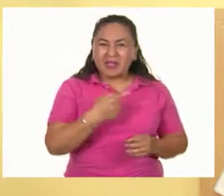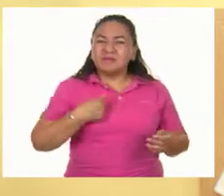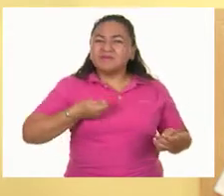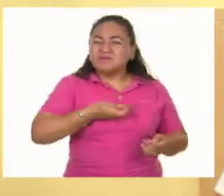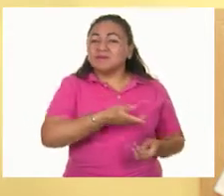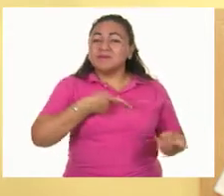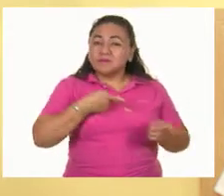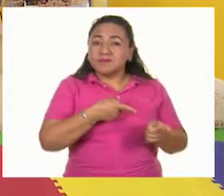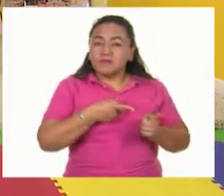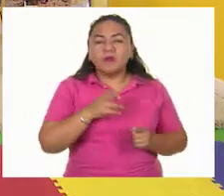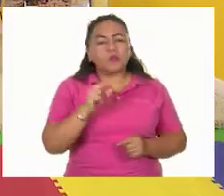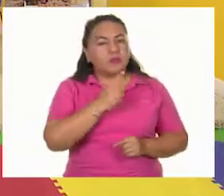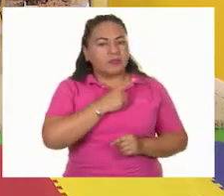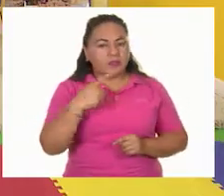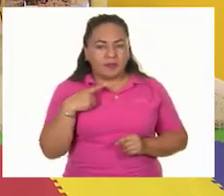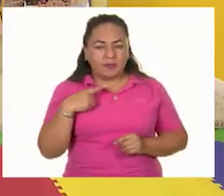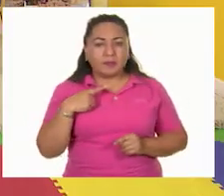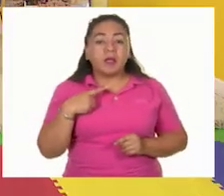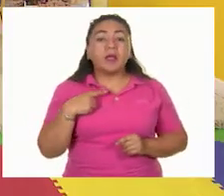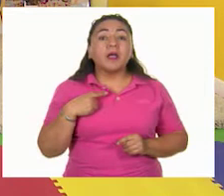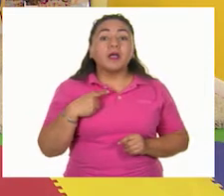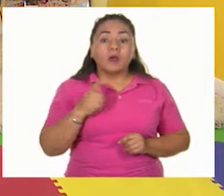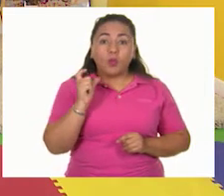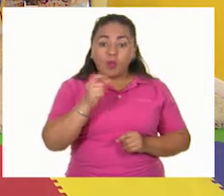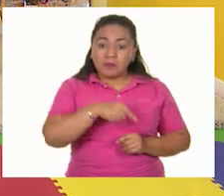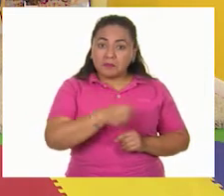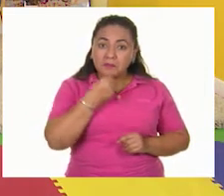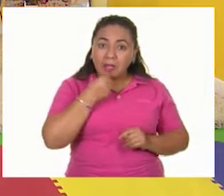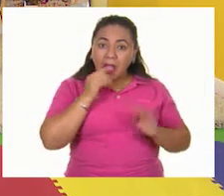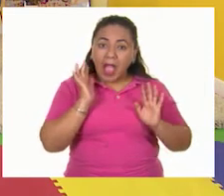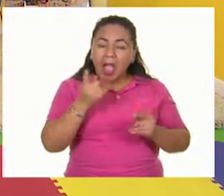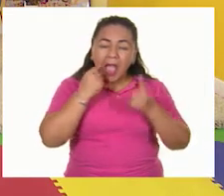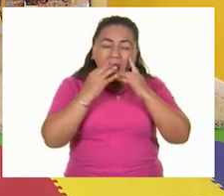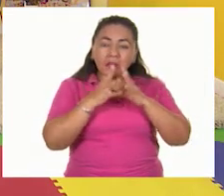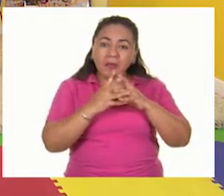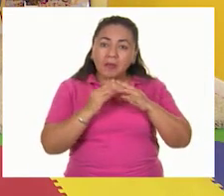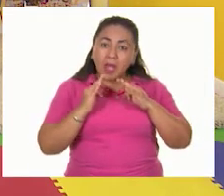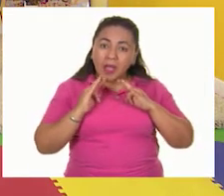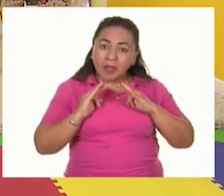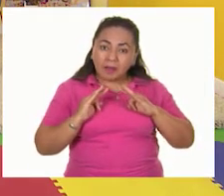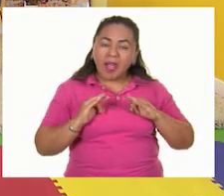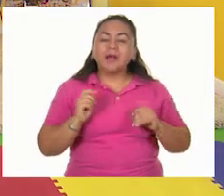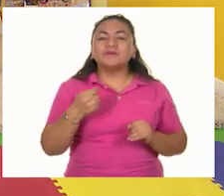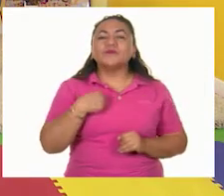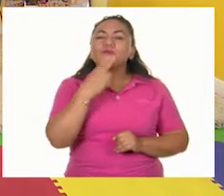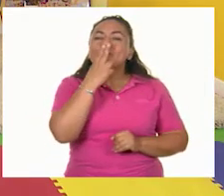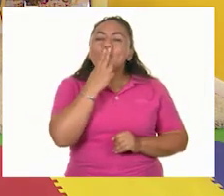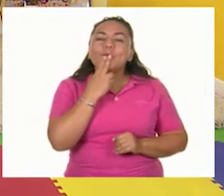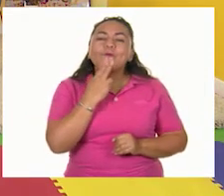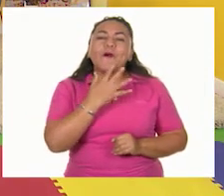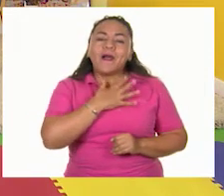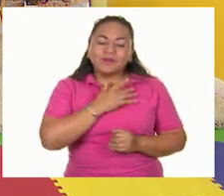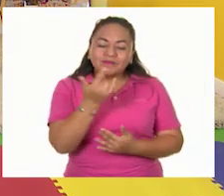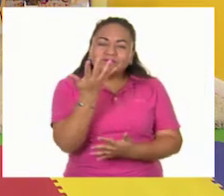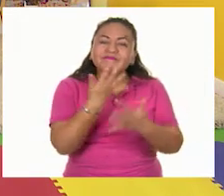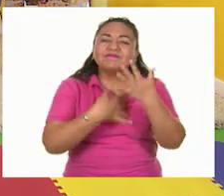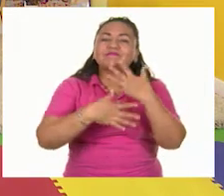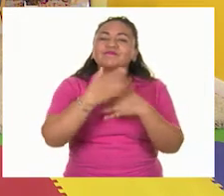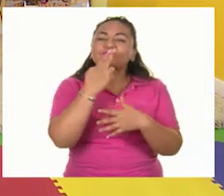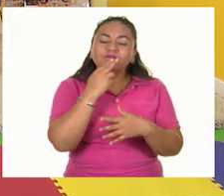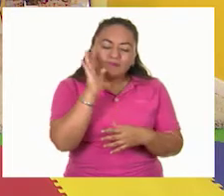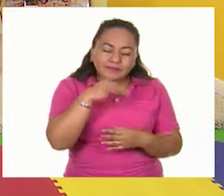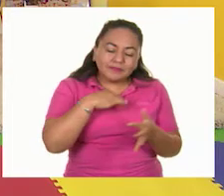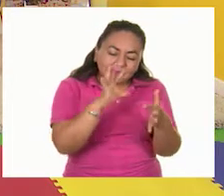que está presentando. Y ya que esté más tranquila o tranquilo, de manera amorosa, acércate con palabras suaves